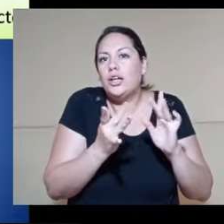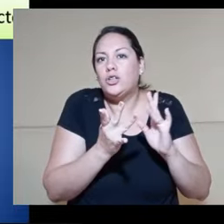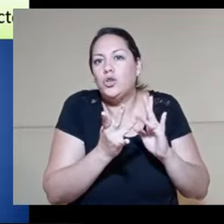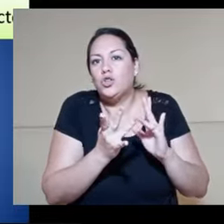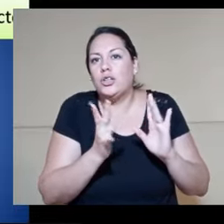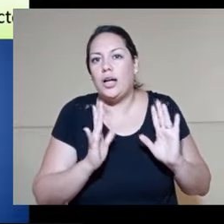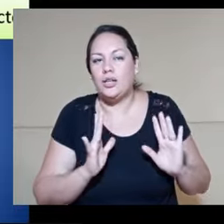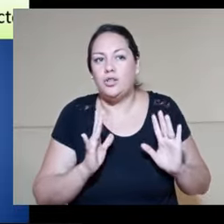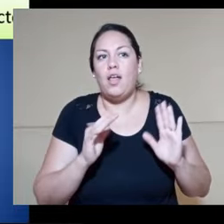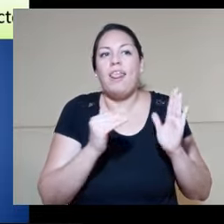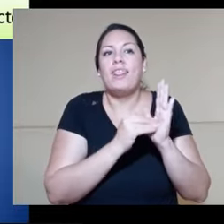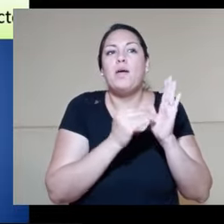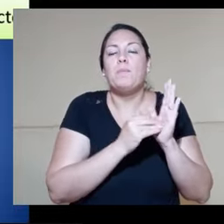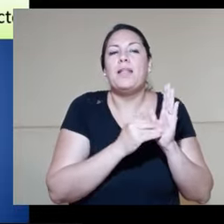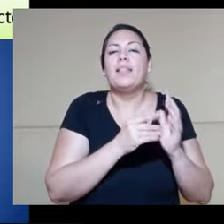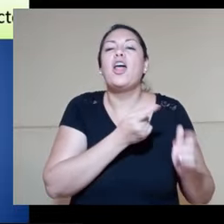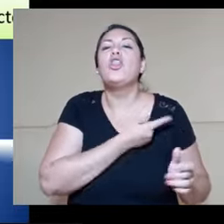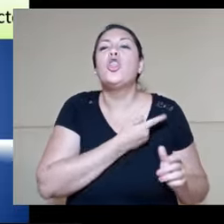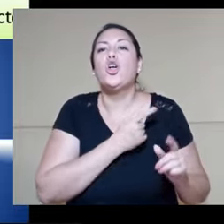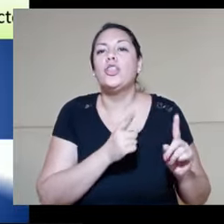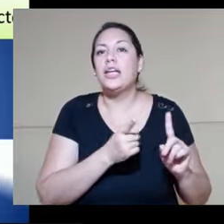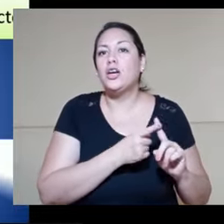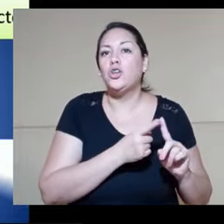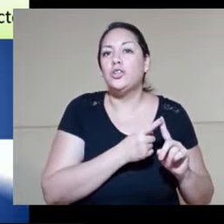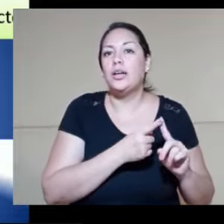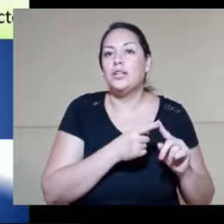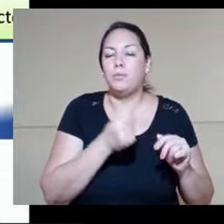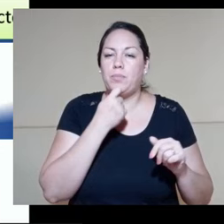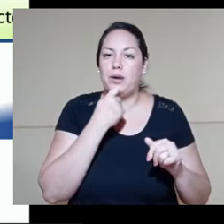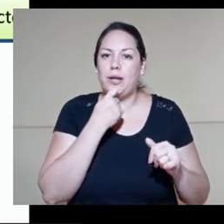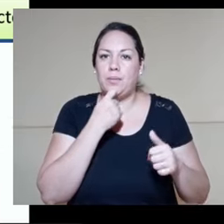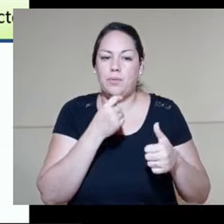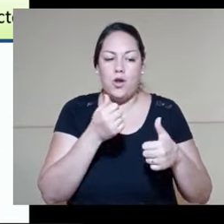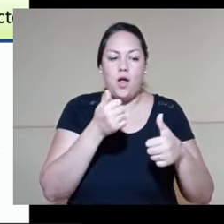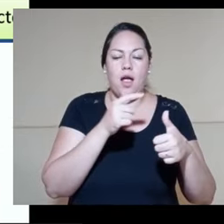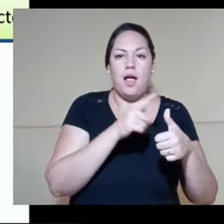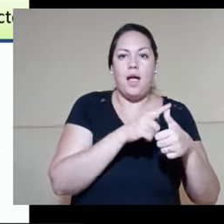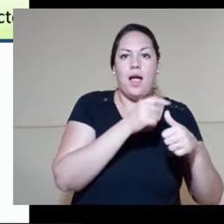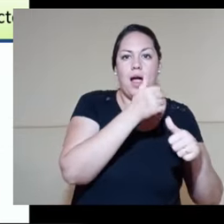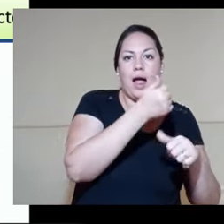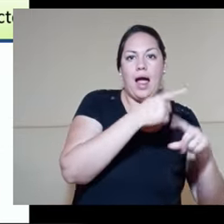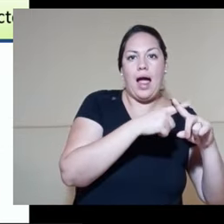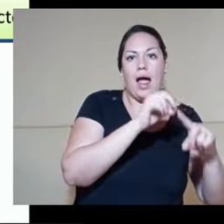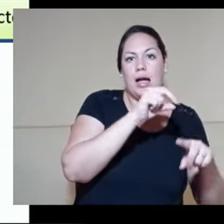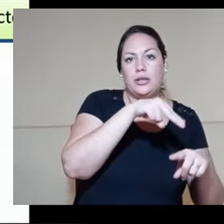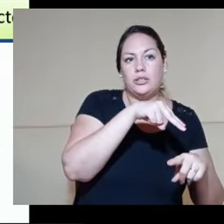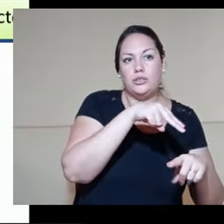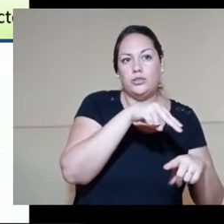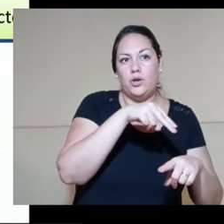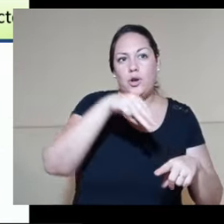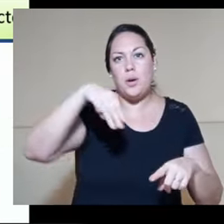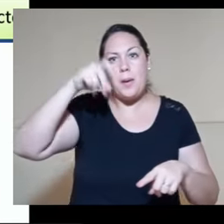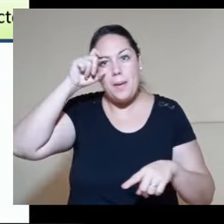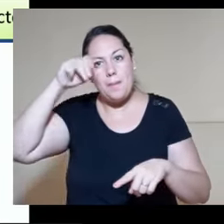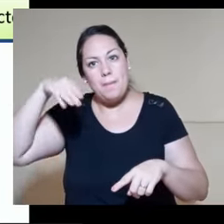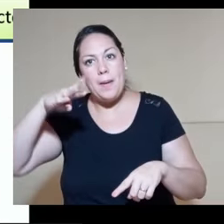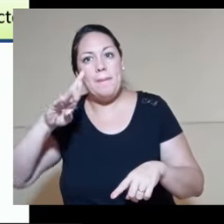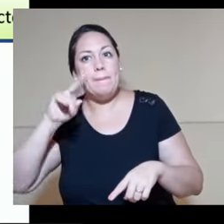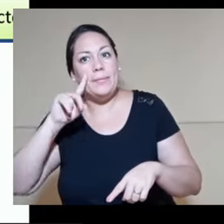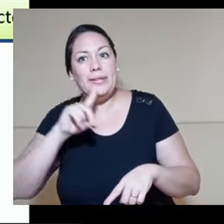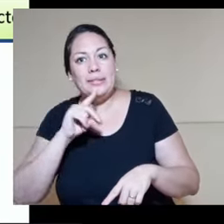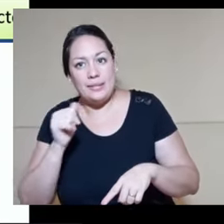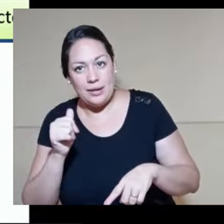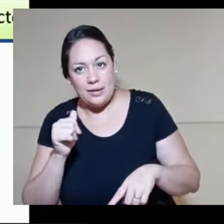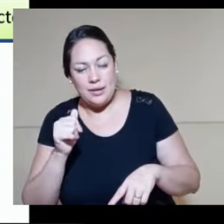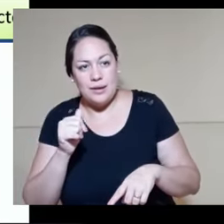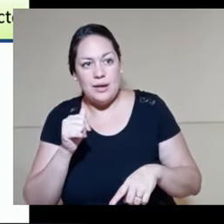que contactan entre sí. Y de acuerdo a cómo contacten entre sí, vamos a tener, si contacta axón con dendrita, se va a